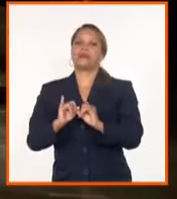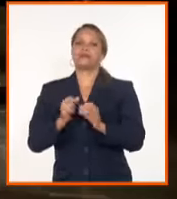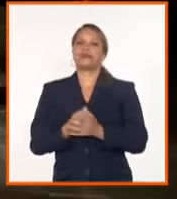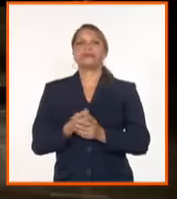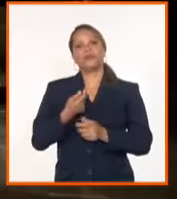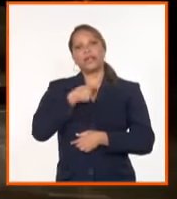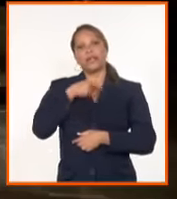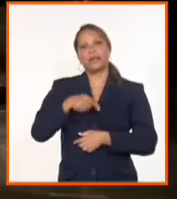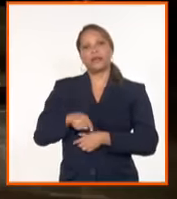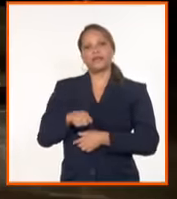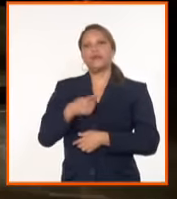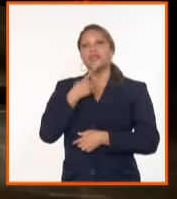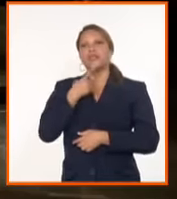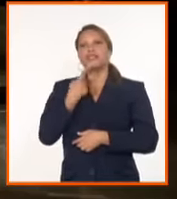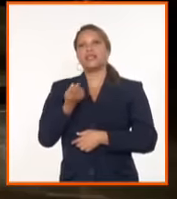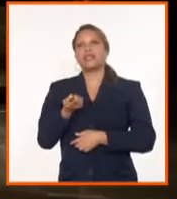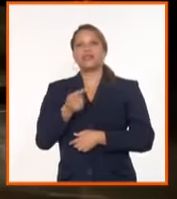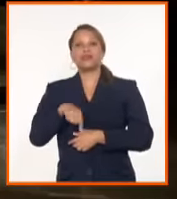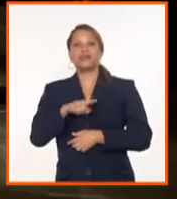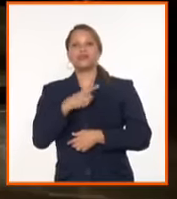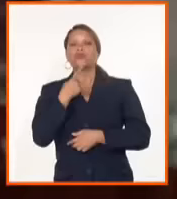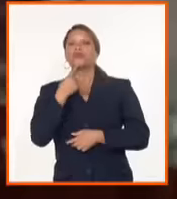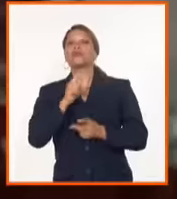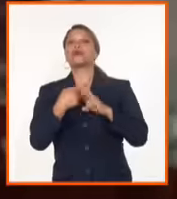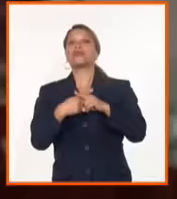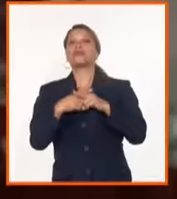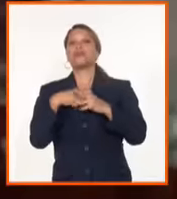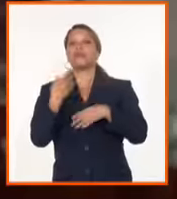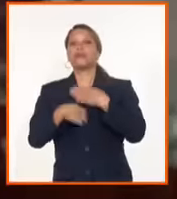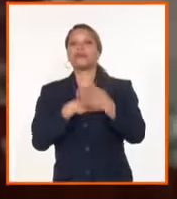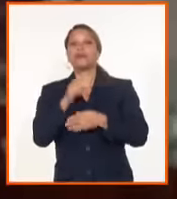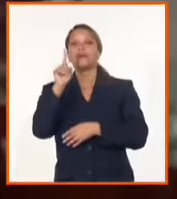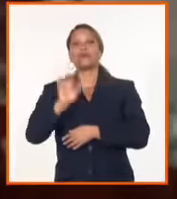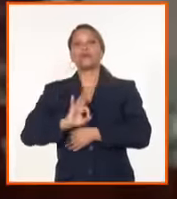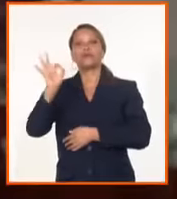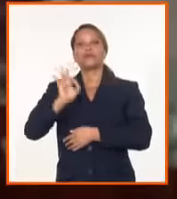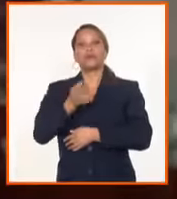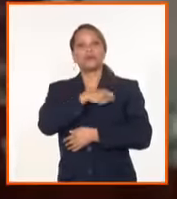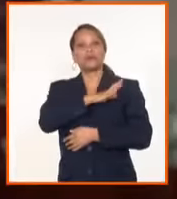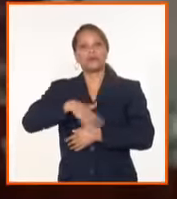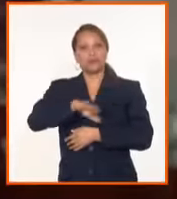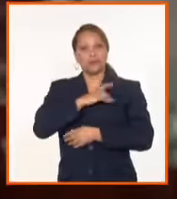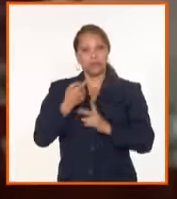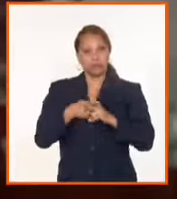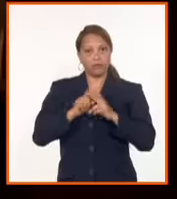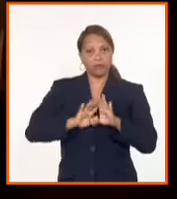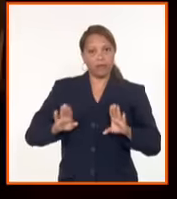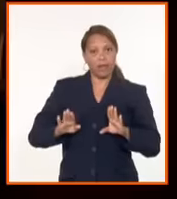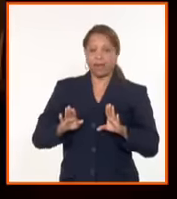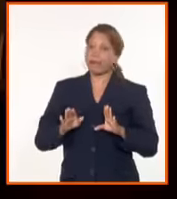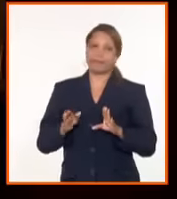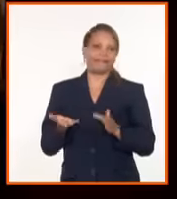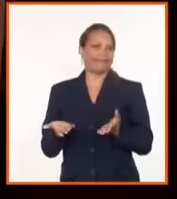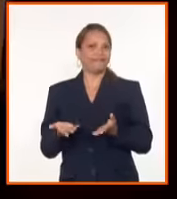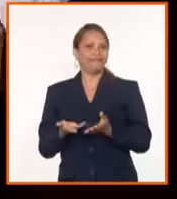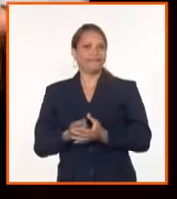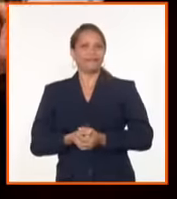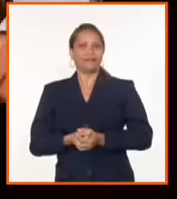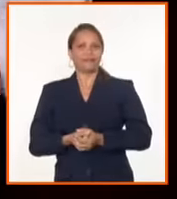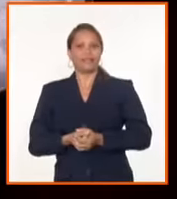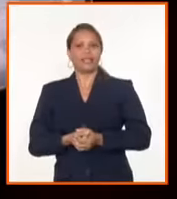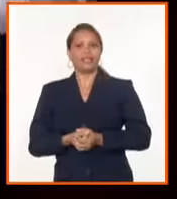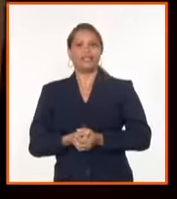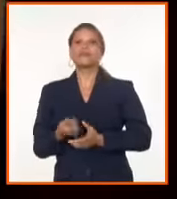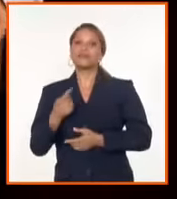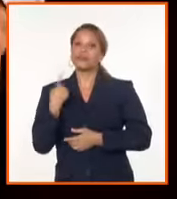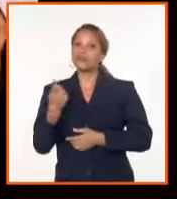aplicado fórmulas neoliberales, aquí hubiéramos resuelto el problema del 1% de la población. Y los demás, sálvese quien pueda, no. Lo que estamos en